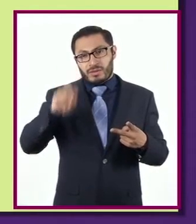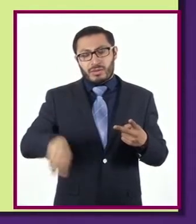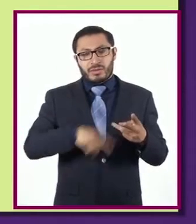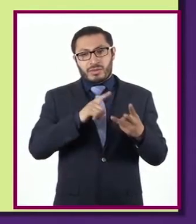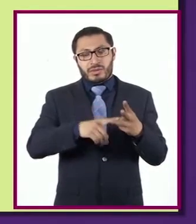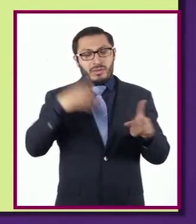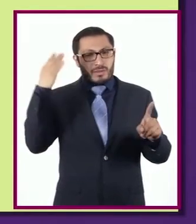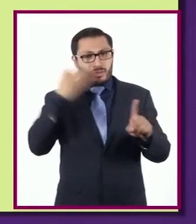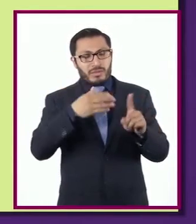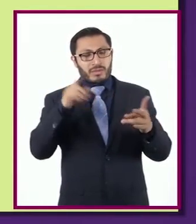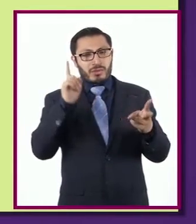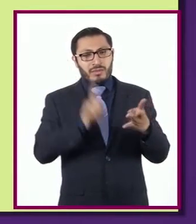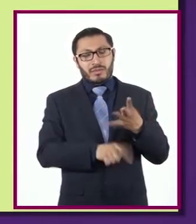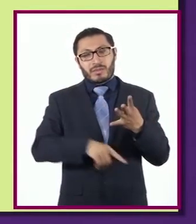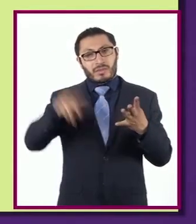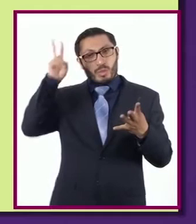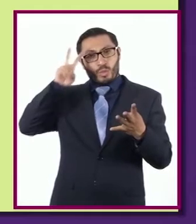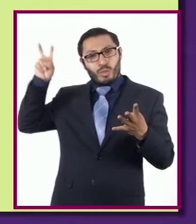sueños.